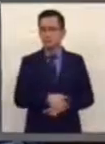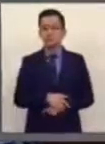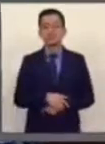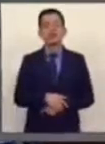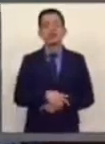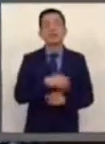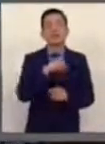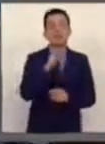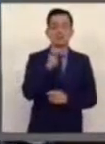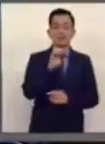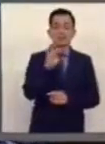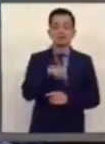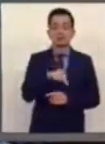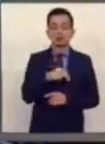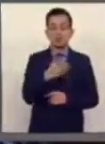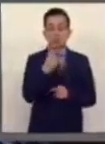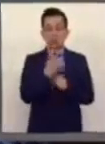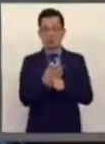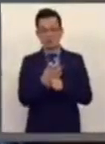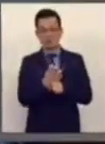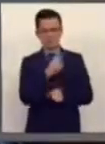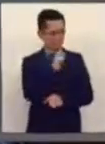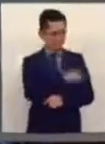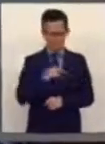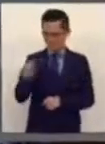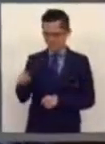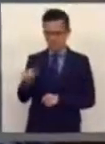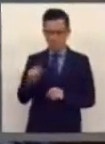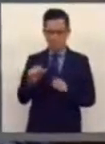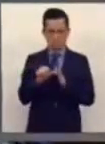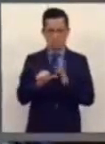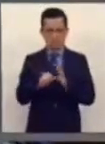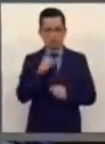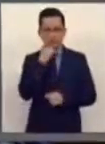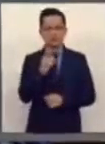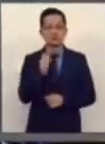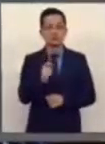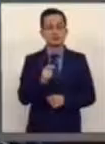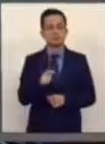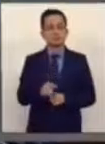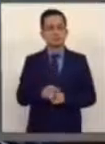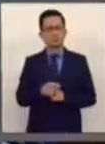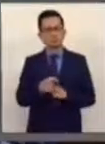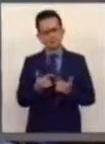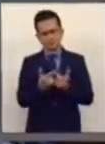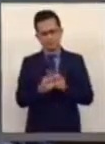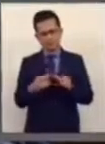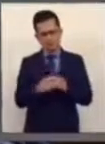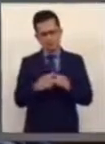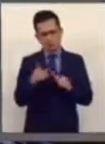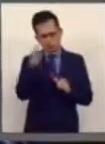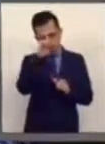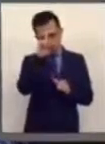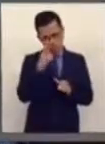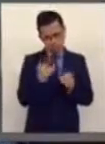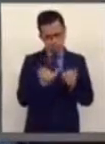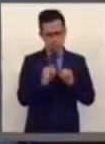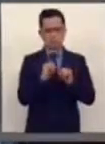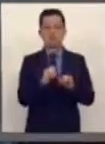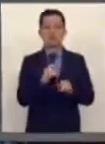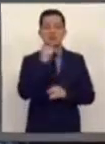ambos artículos. En esta fracción se establece que no podrá ser consejero independiente quien tenga una